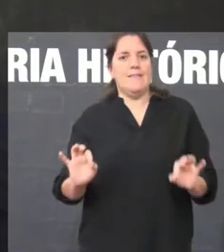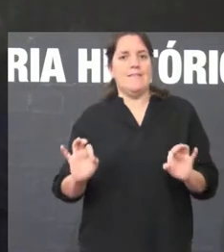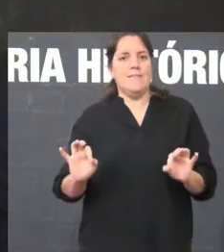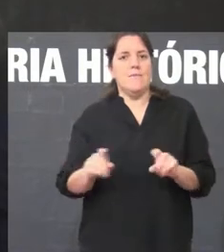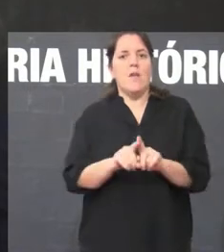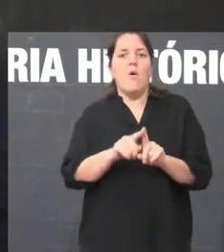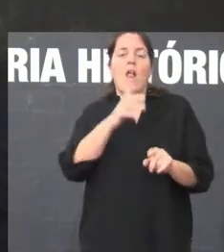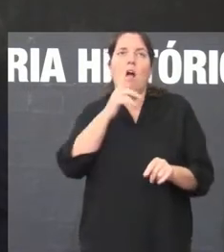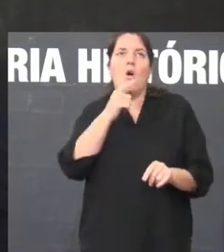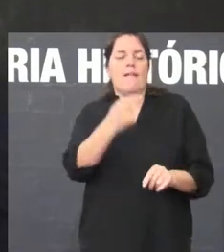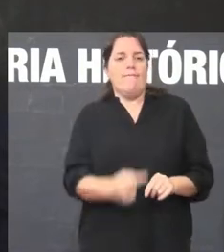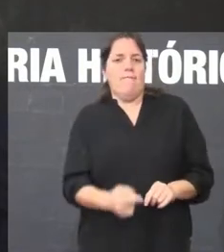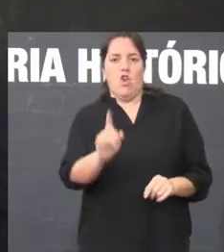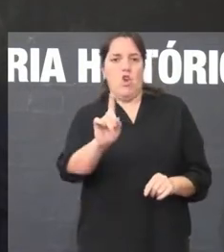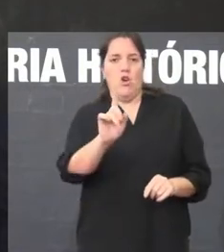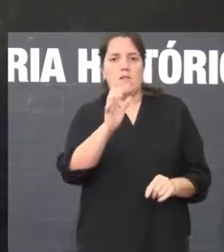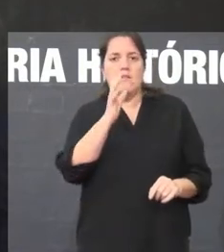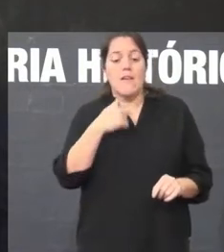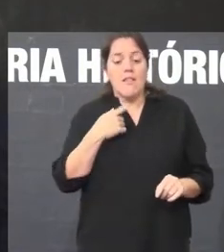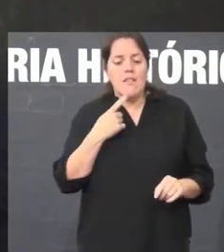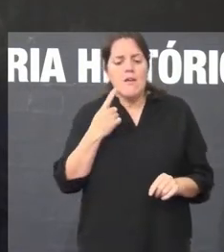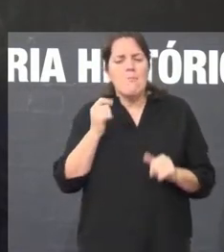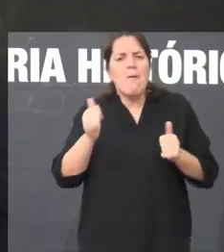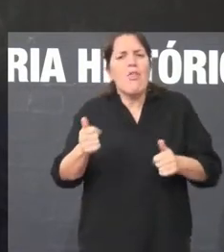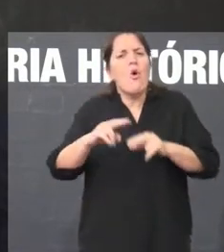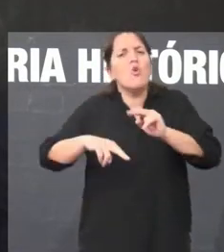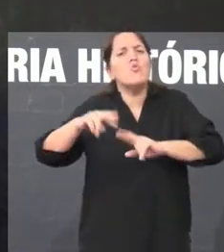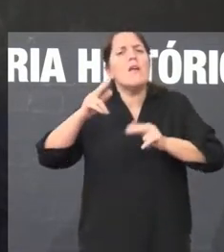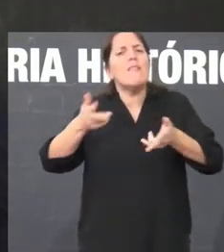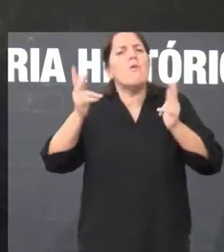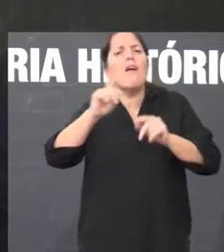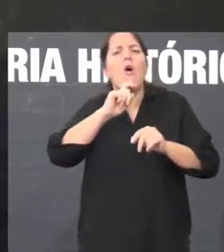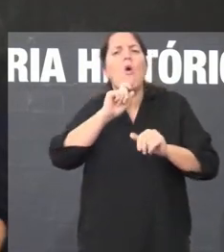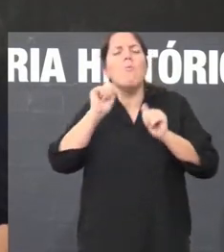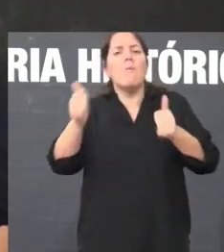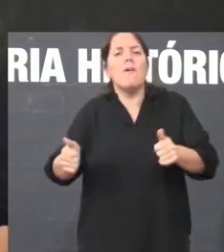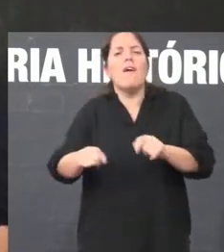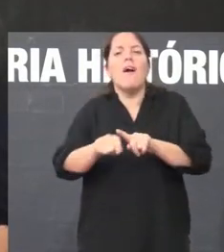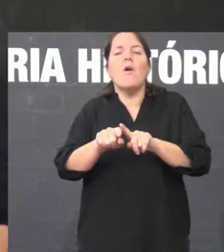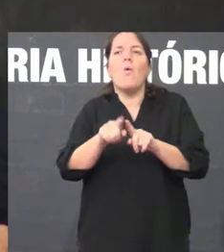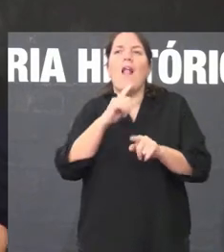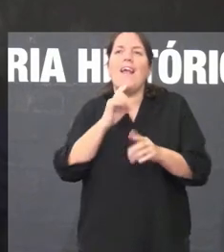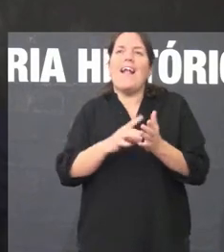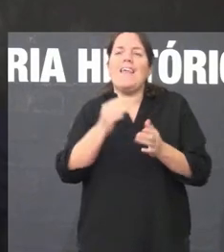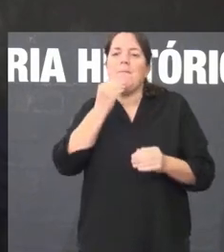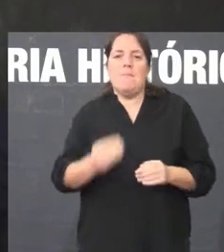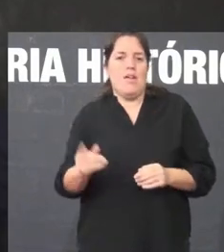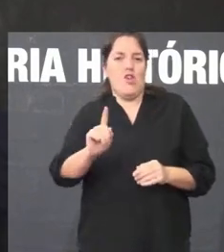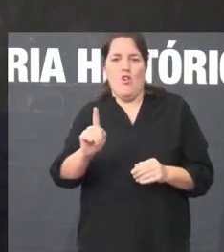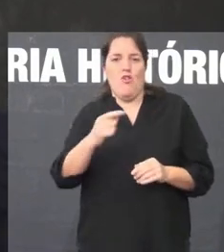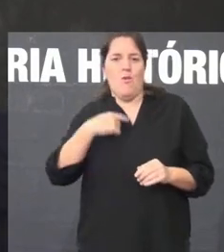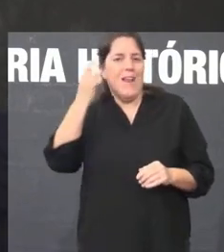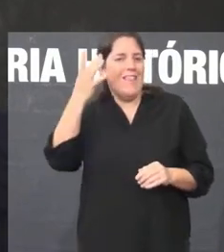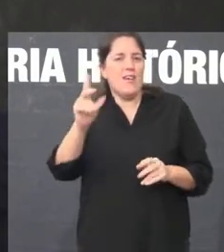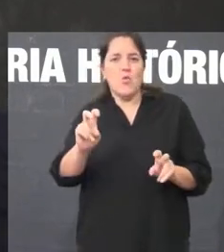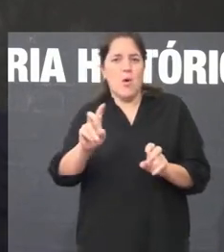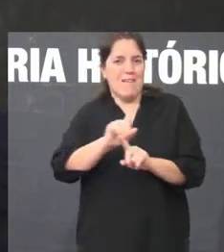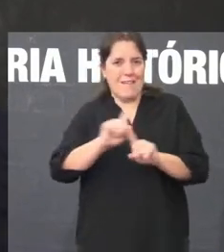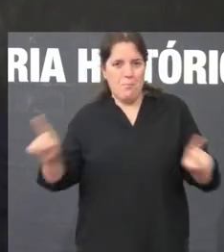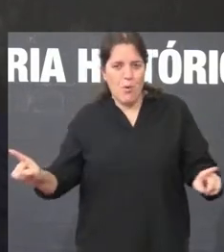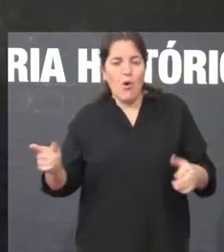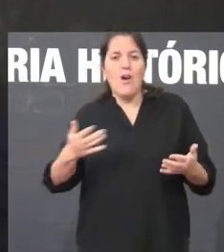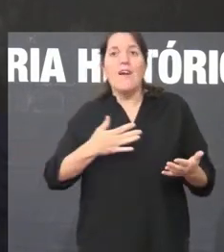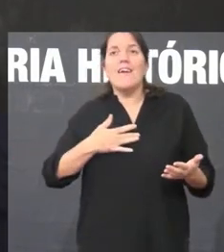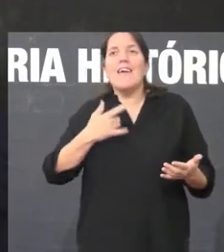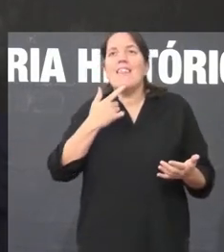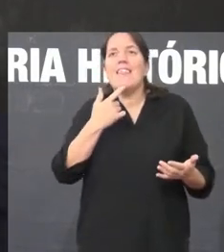que aquí la democracia se construyó con materiales de segunda calidad, lo cual nos lleva